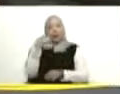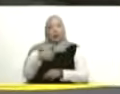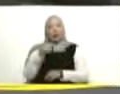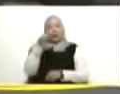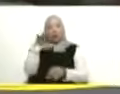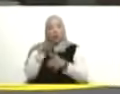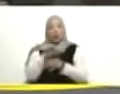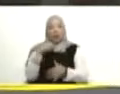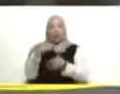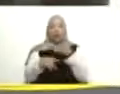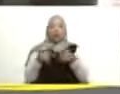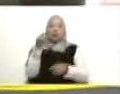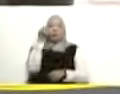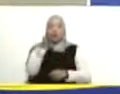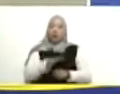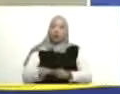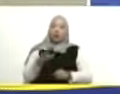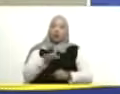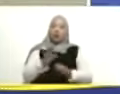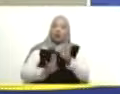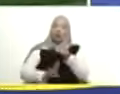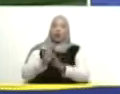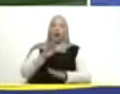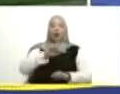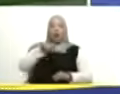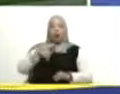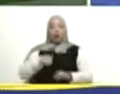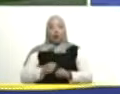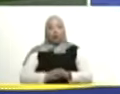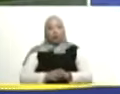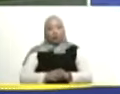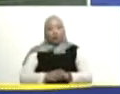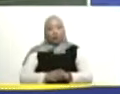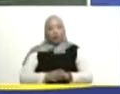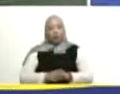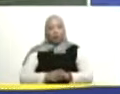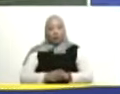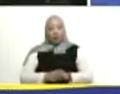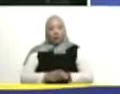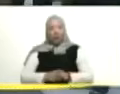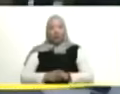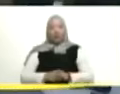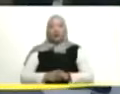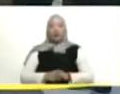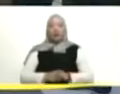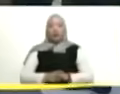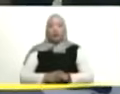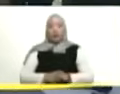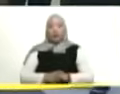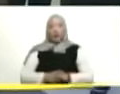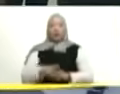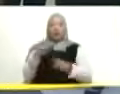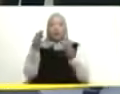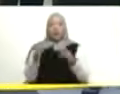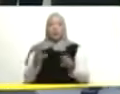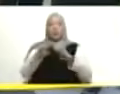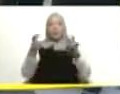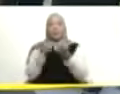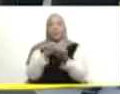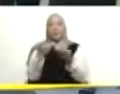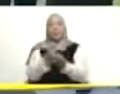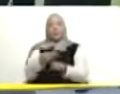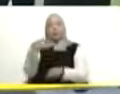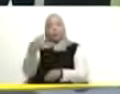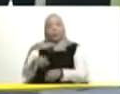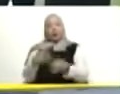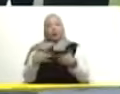Las exoneraciones tributarias. Salvo una o dos exoneraciones para temas muy urgidos